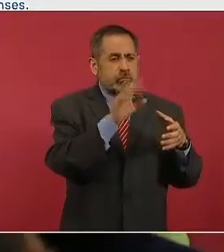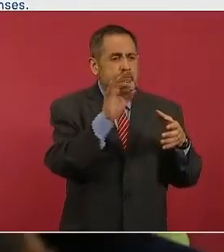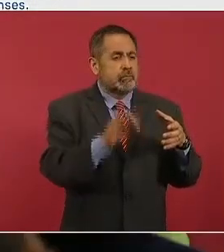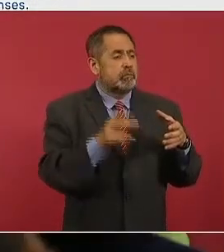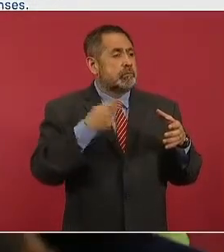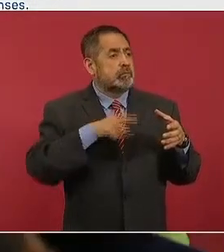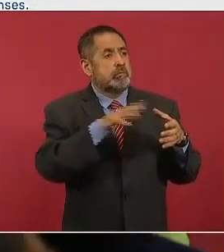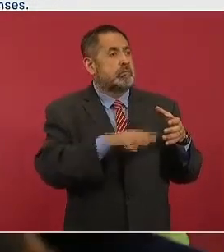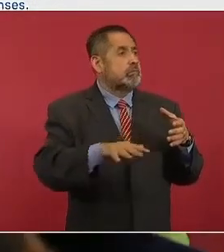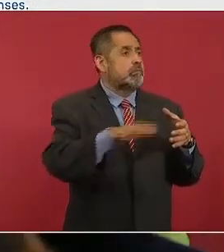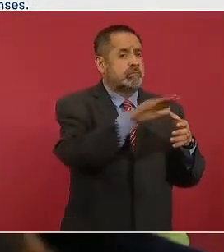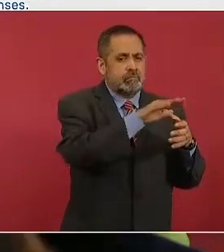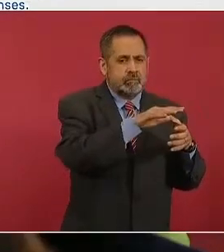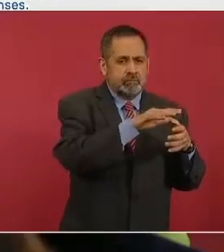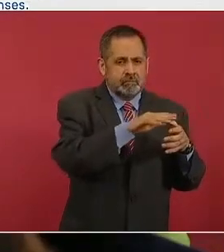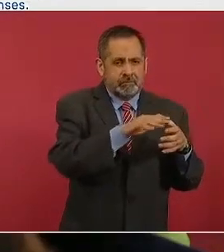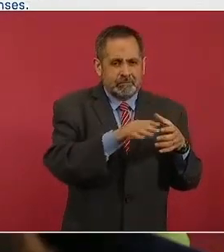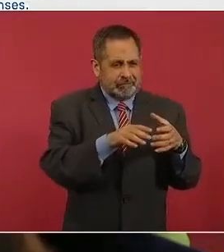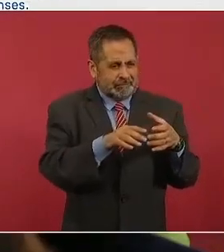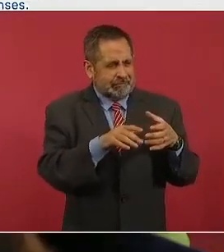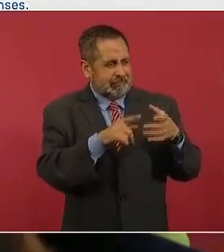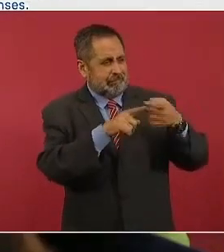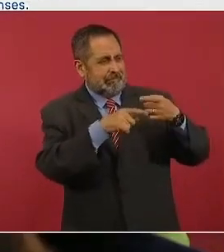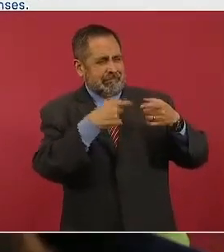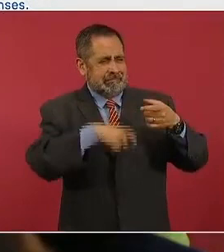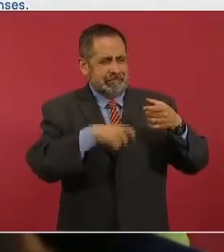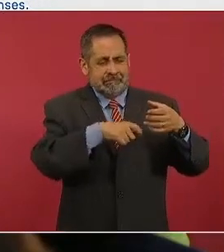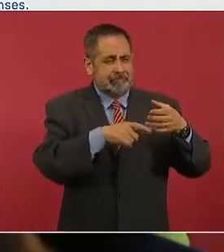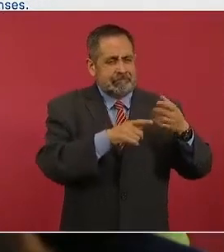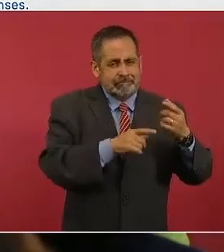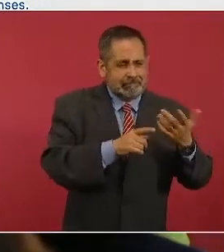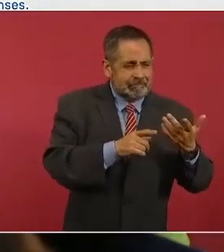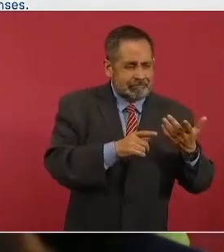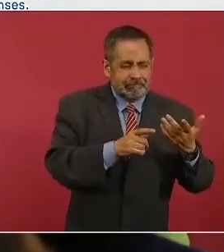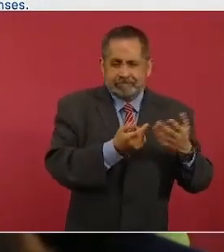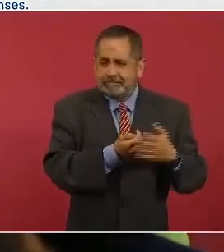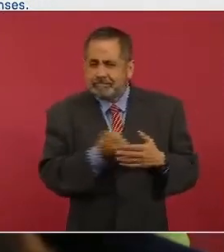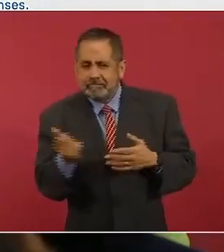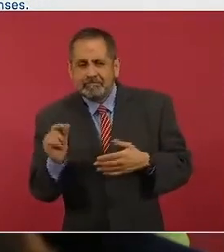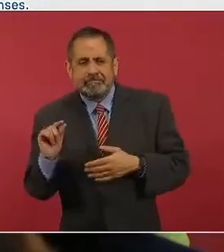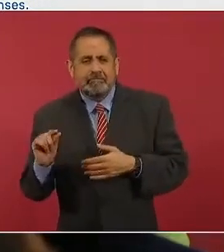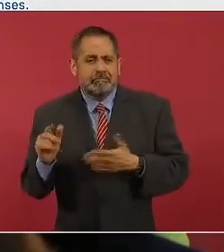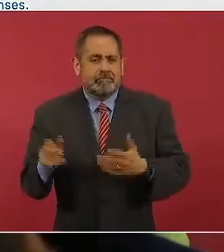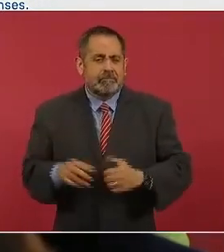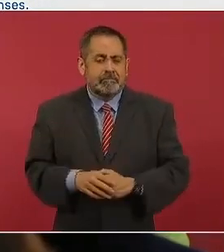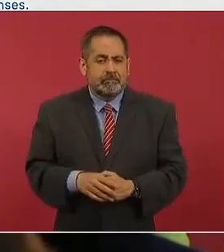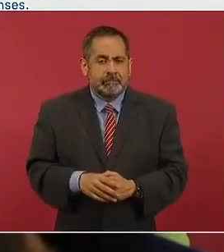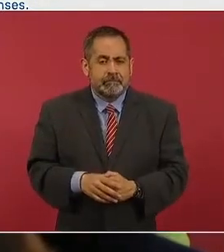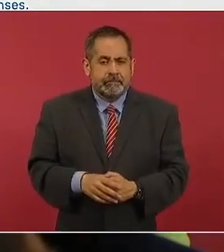los hogares estadounidenses, es decir, hasta la punta de la pirámide.